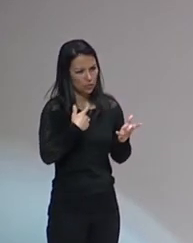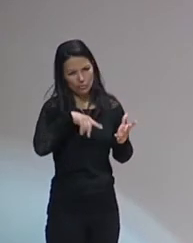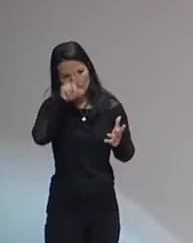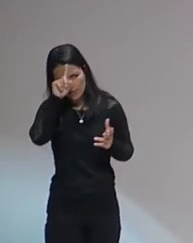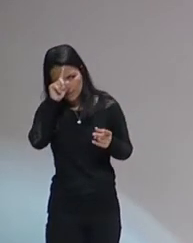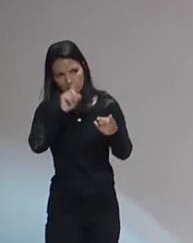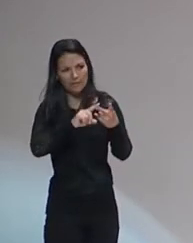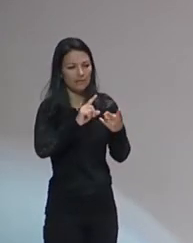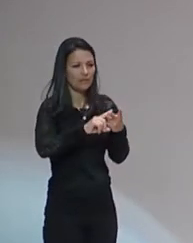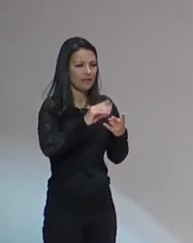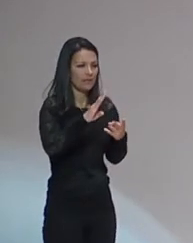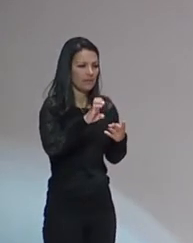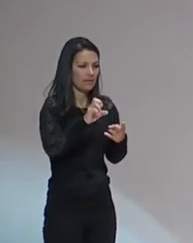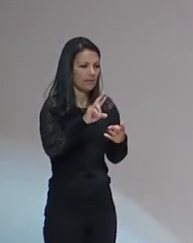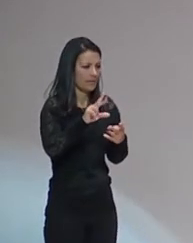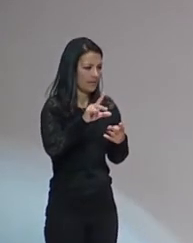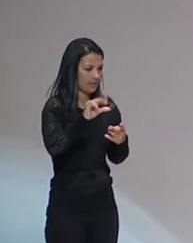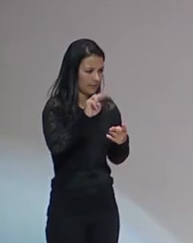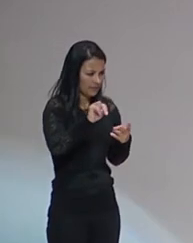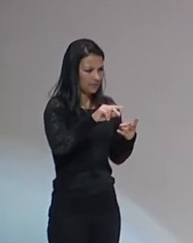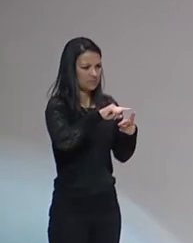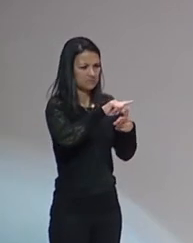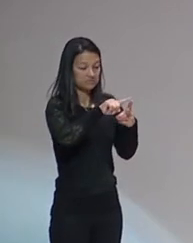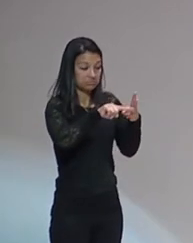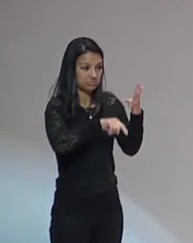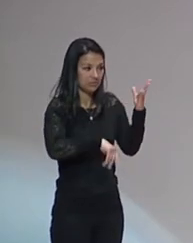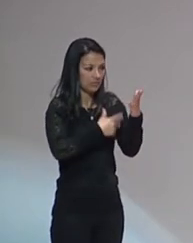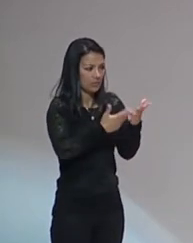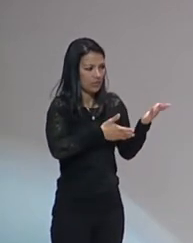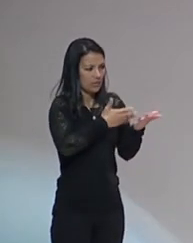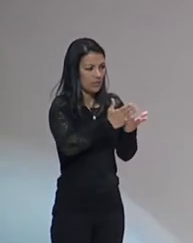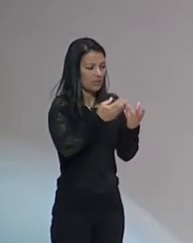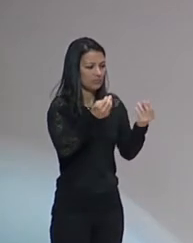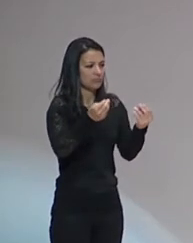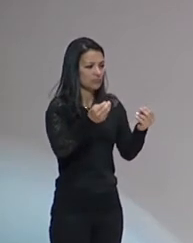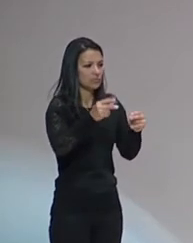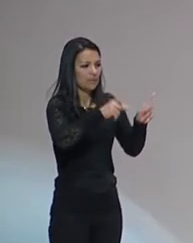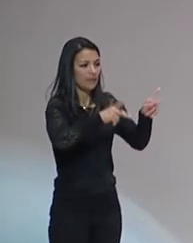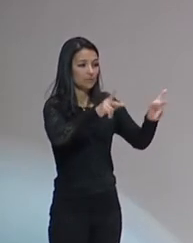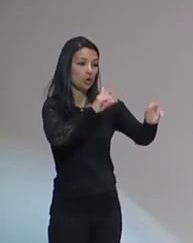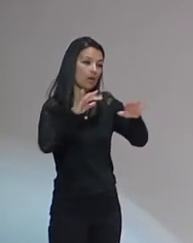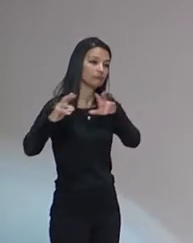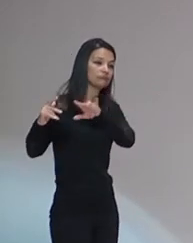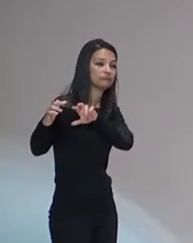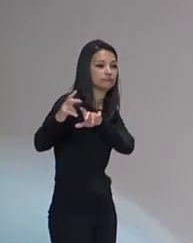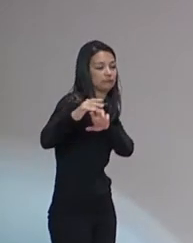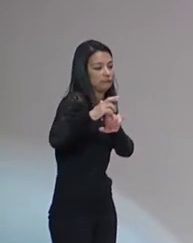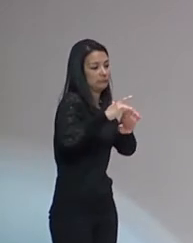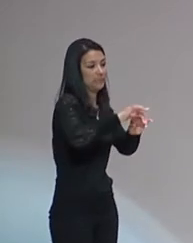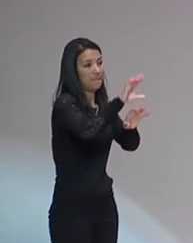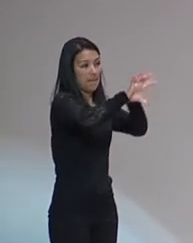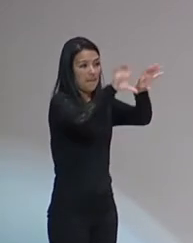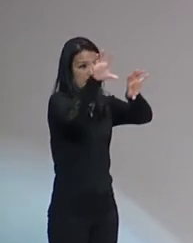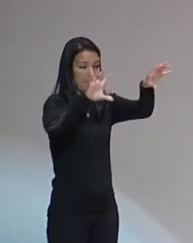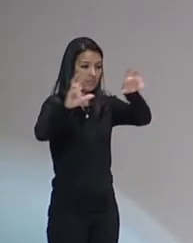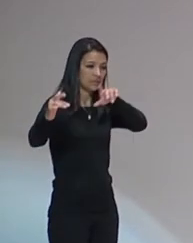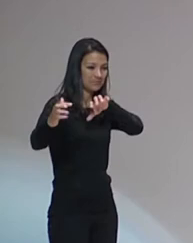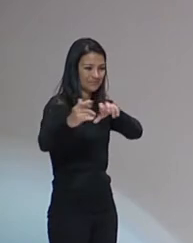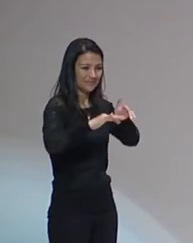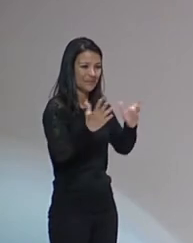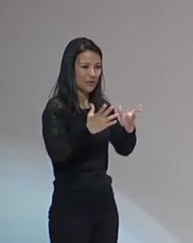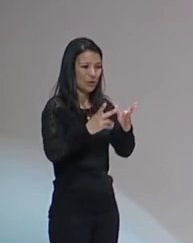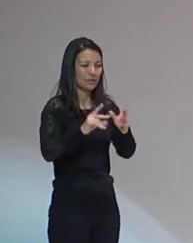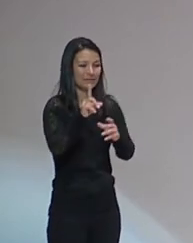Berlín, ¿no?, llegaron 1 millón de refugiados de guerra de estos países: Siria,